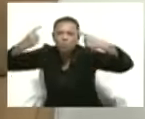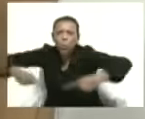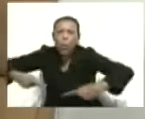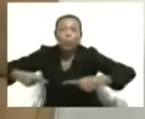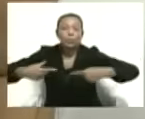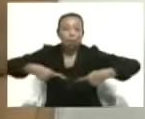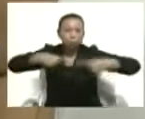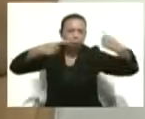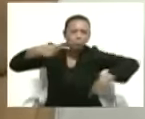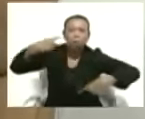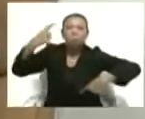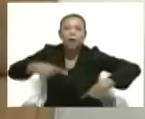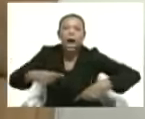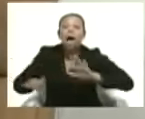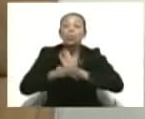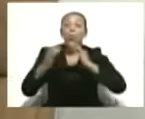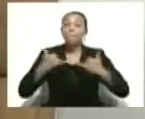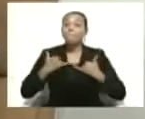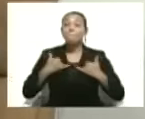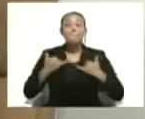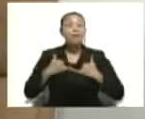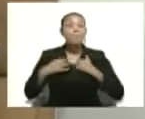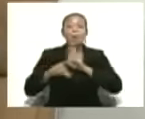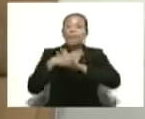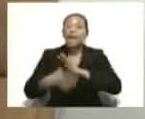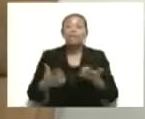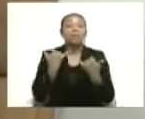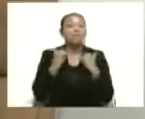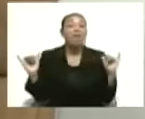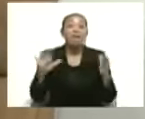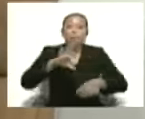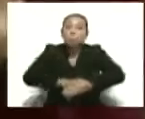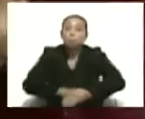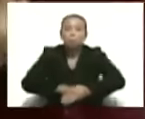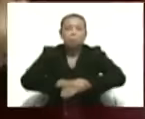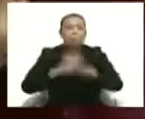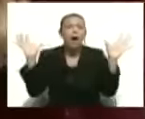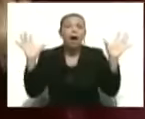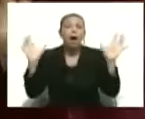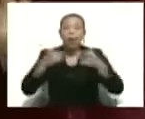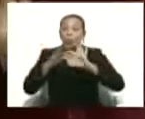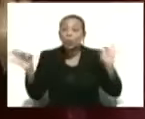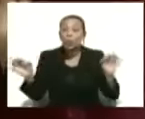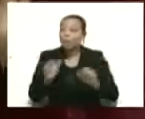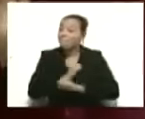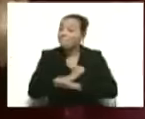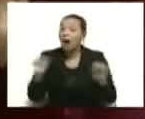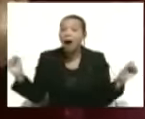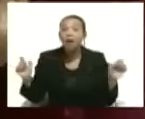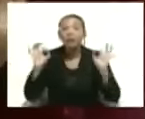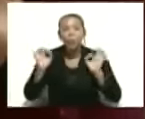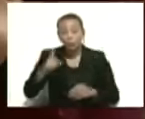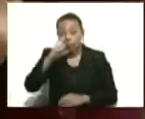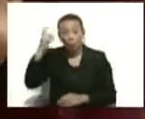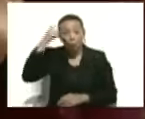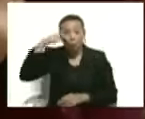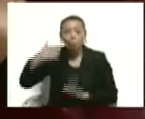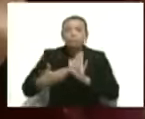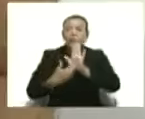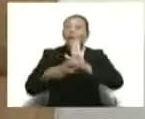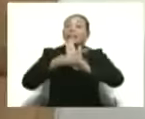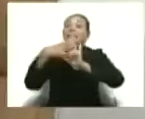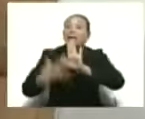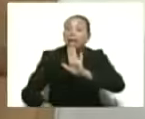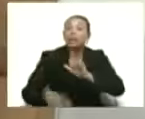la autodeterminación, a la soberanía, a la independencia, su derecho a la vida plena, y que hoy ostenta el